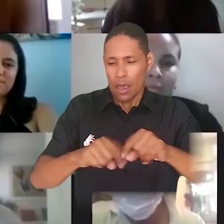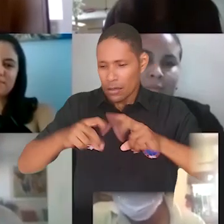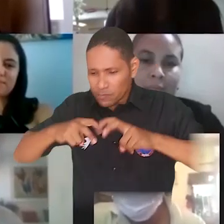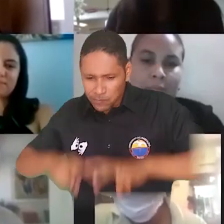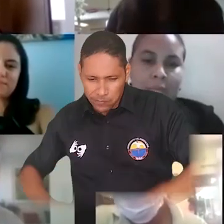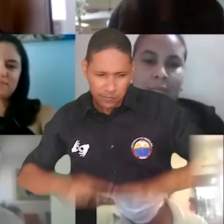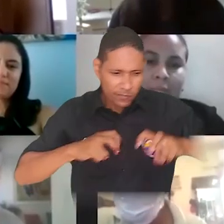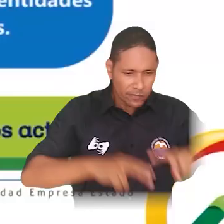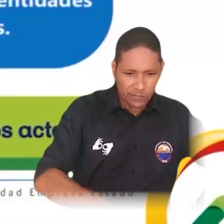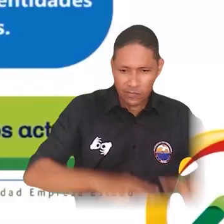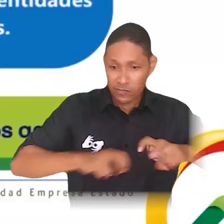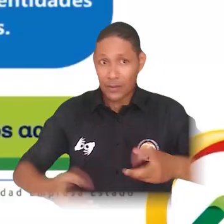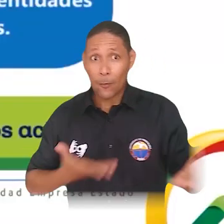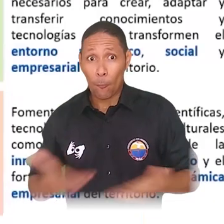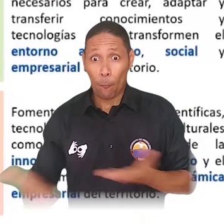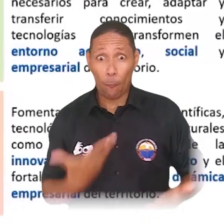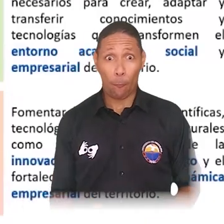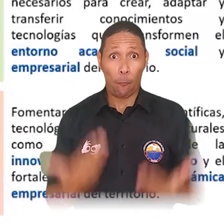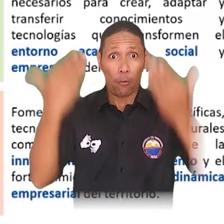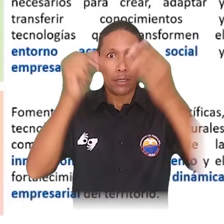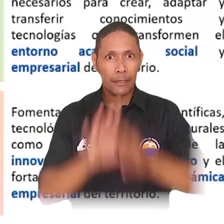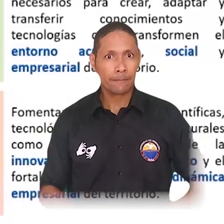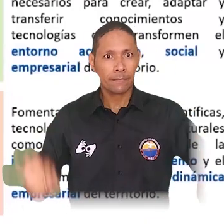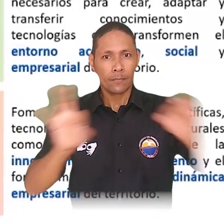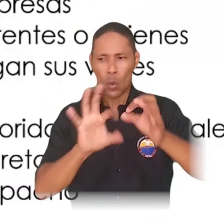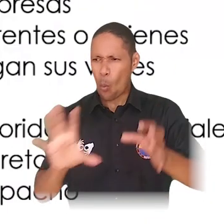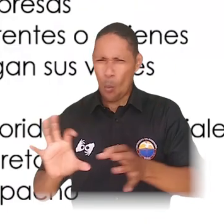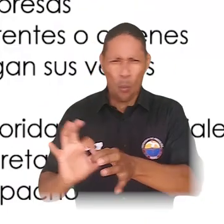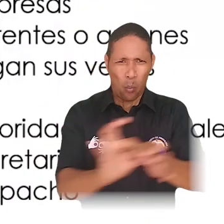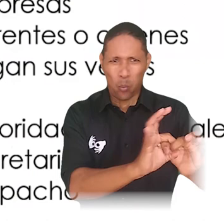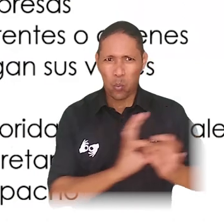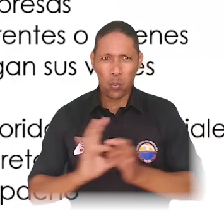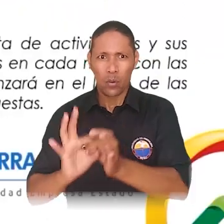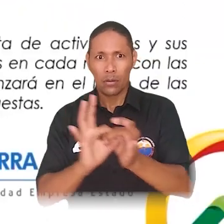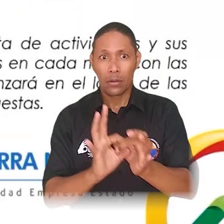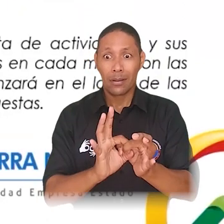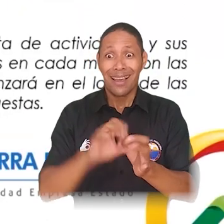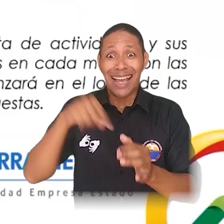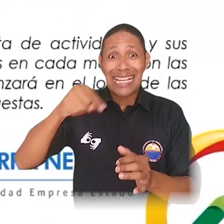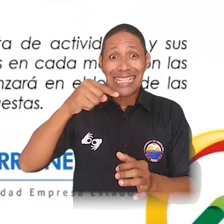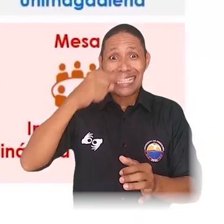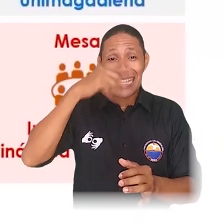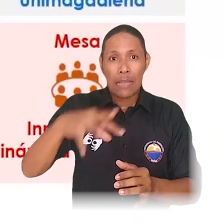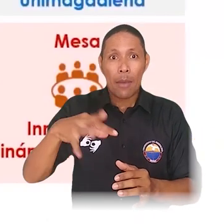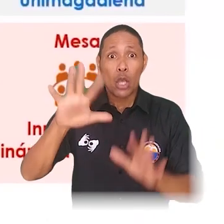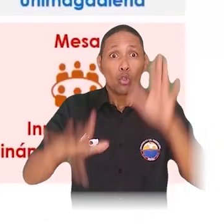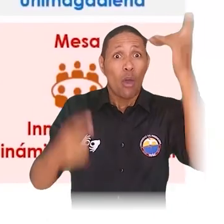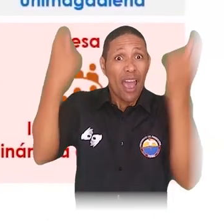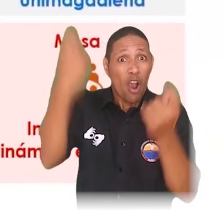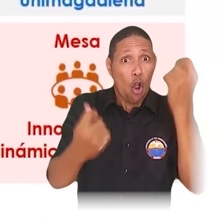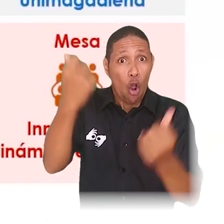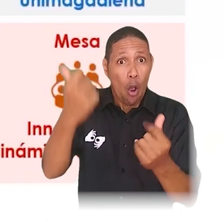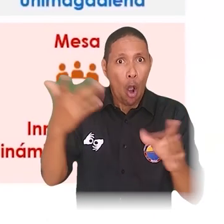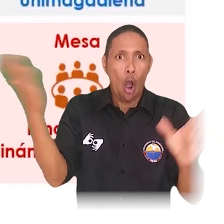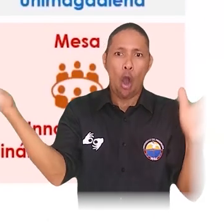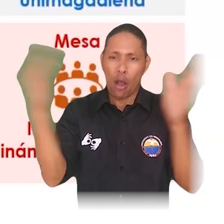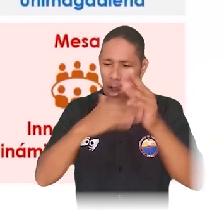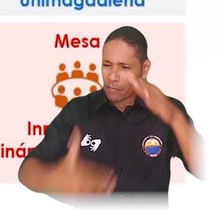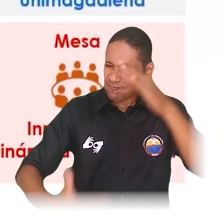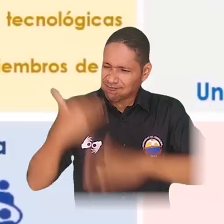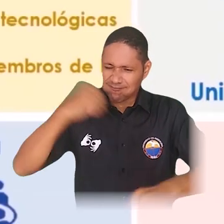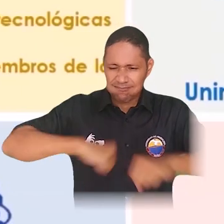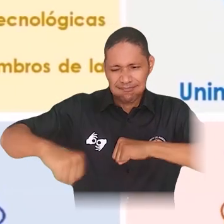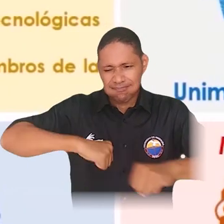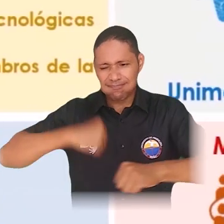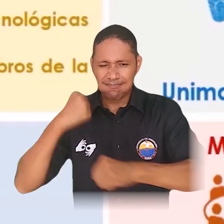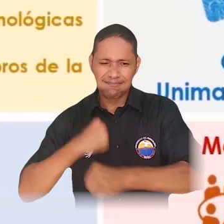y extensión que podemos hacer las instituciones de educación superior para así unidos poder reactivar la economía de una manera organizada,